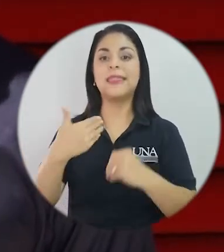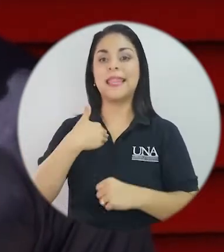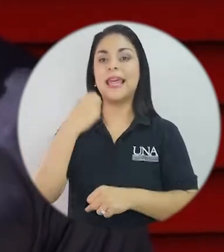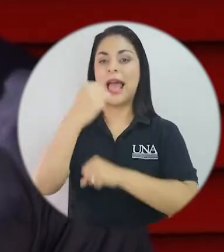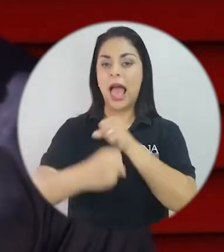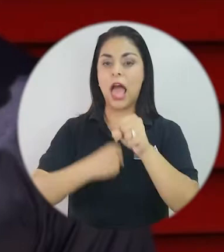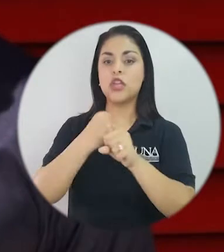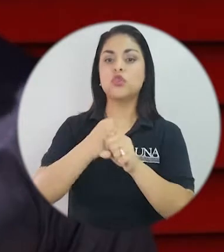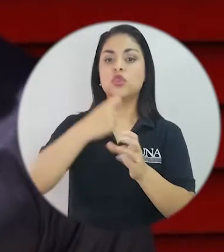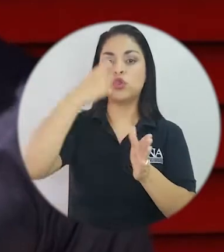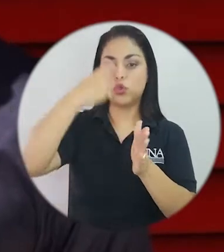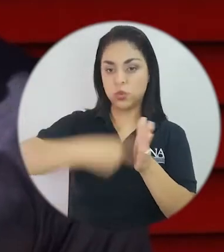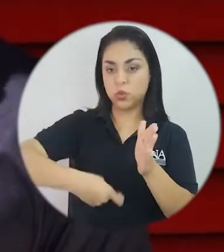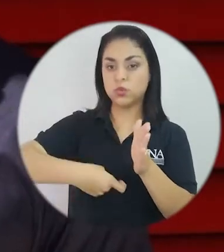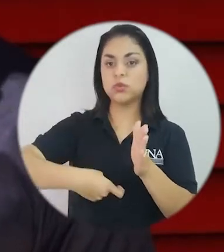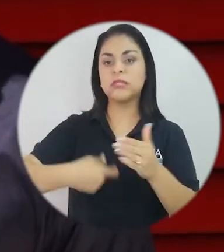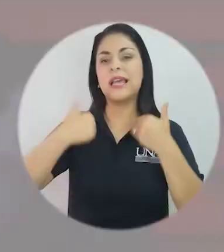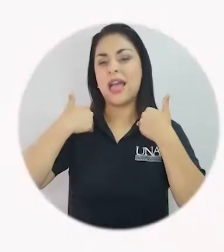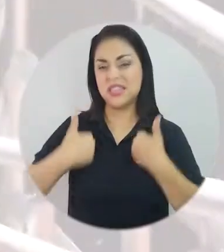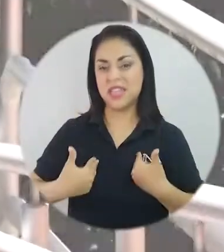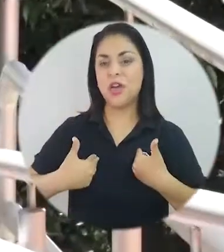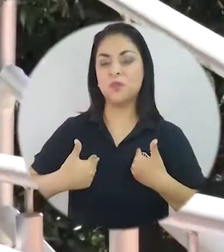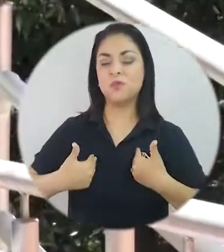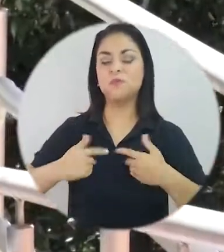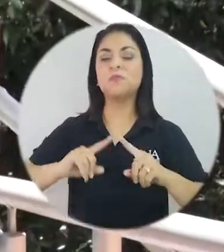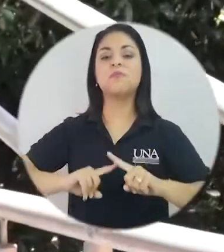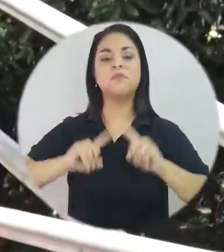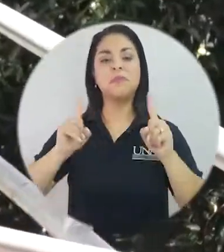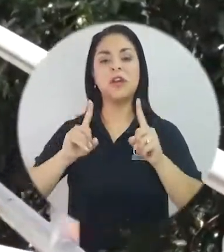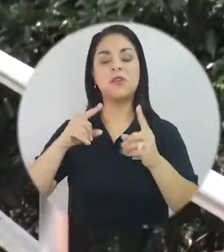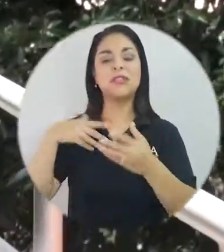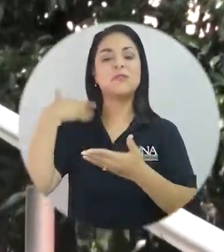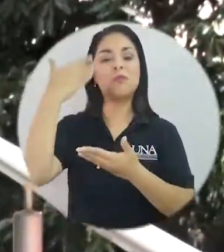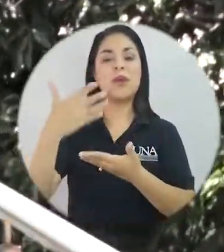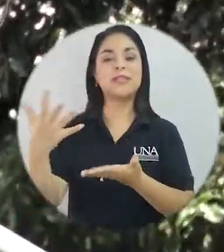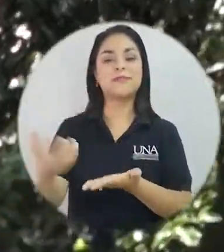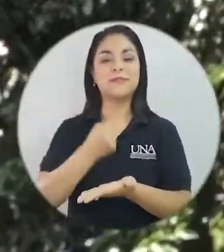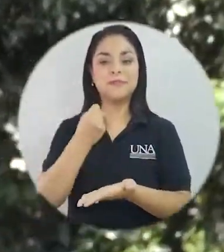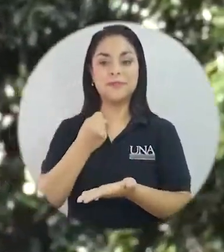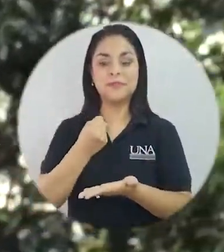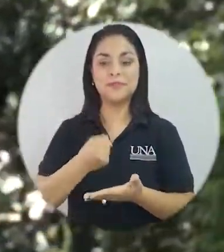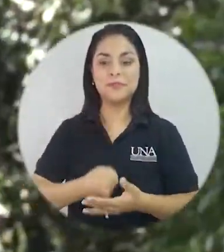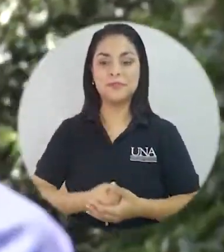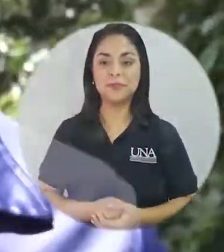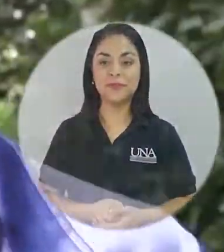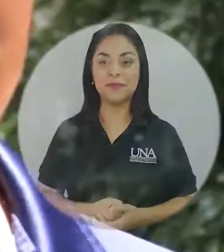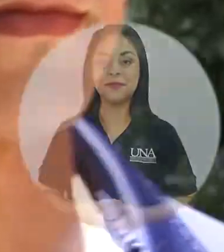años duros, tener unos años cansados y generar todo lo que vamos a cosechar después.